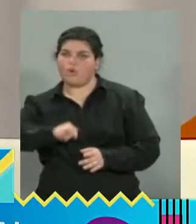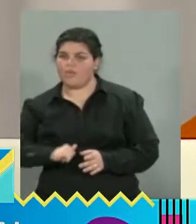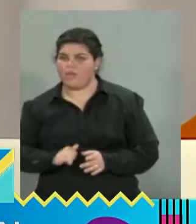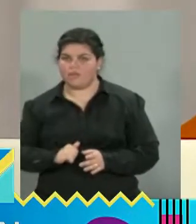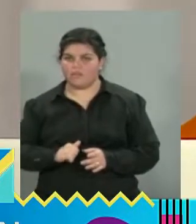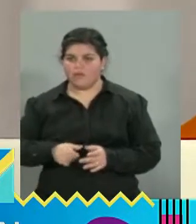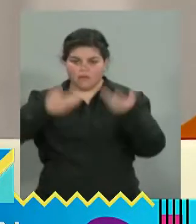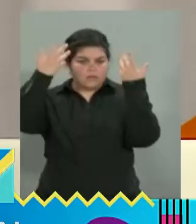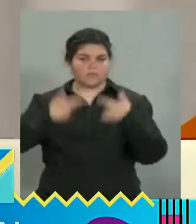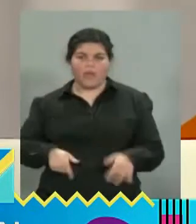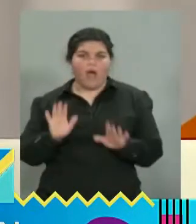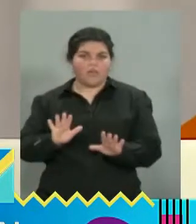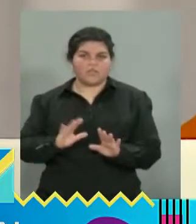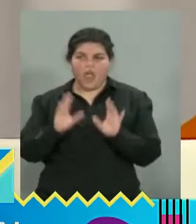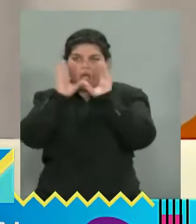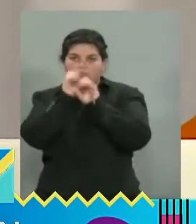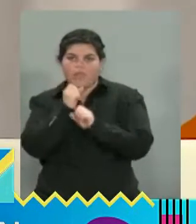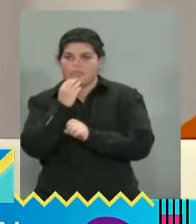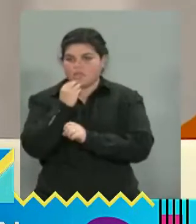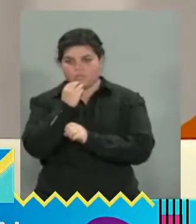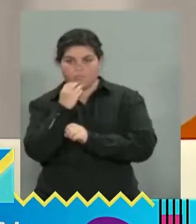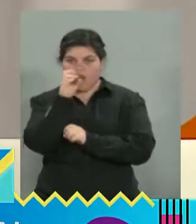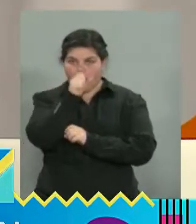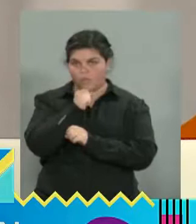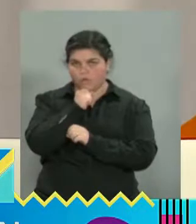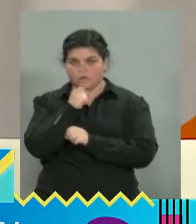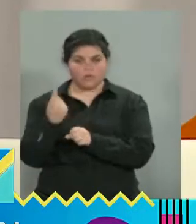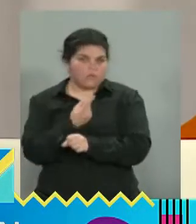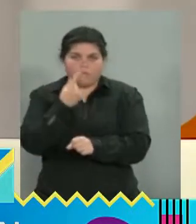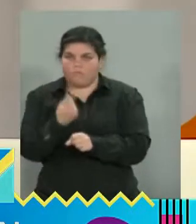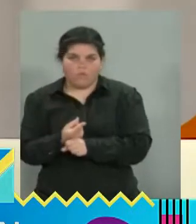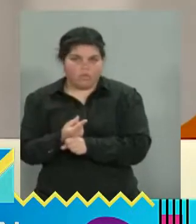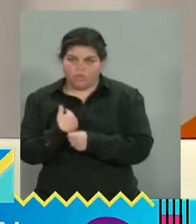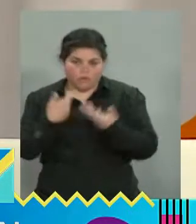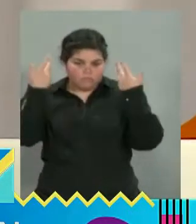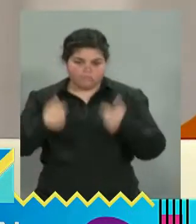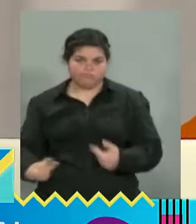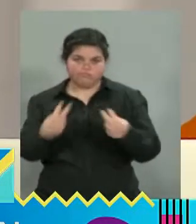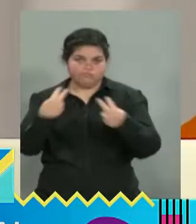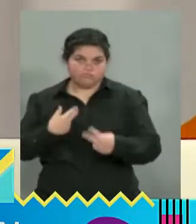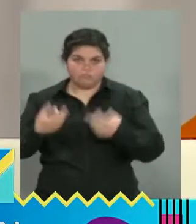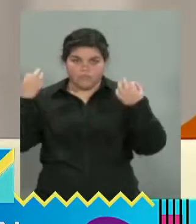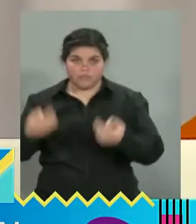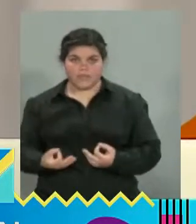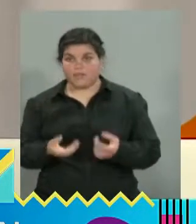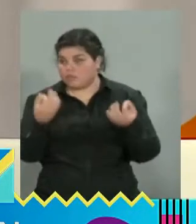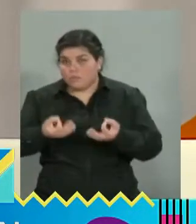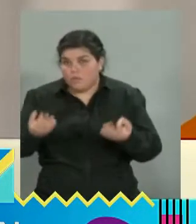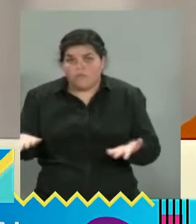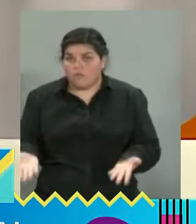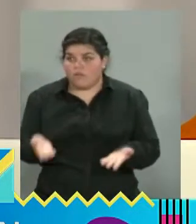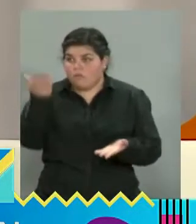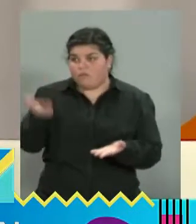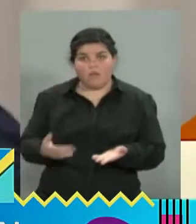siquiera una forma de ocultarla o disimular. No, digamos, y está perfecto que así